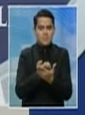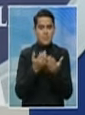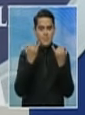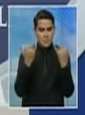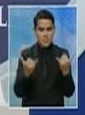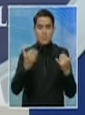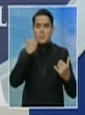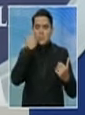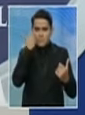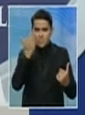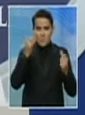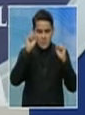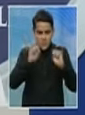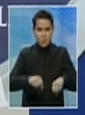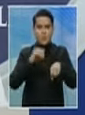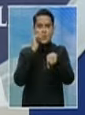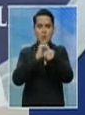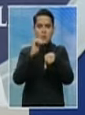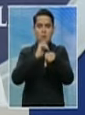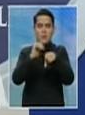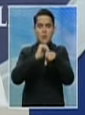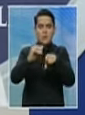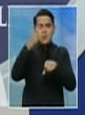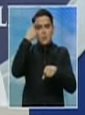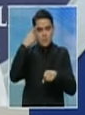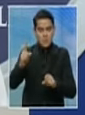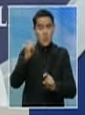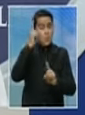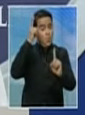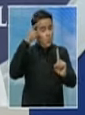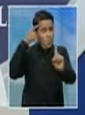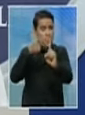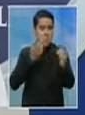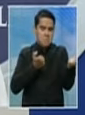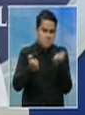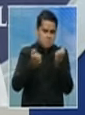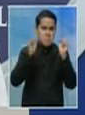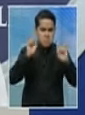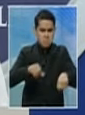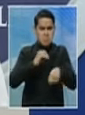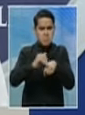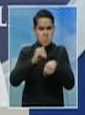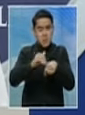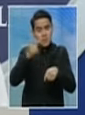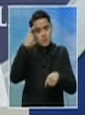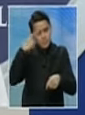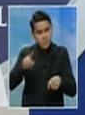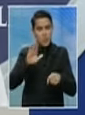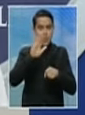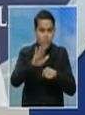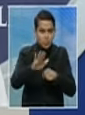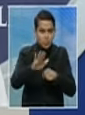producción, puede autorizar la operación de una empresa o, en su defecto, acordar el mecanismo de suspensión de operaciones,